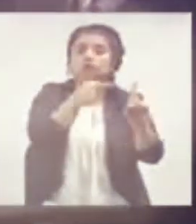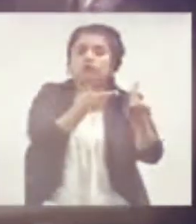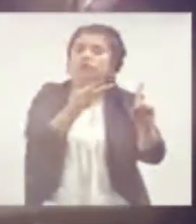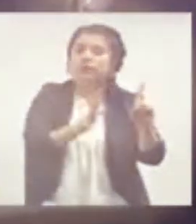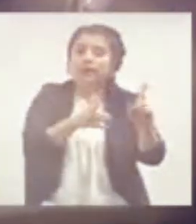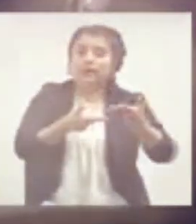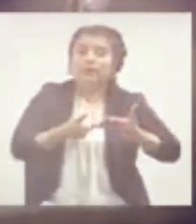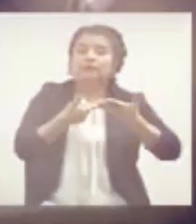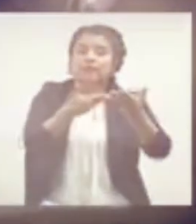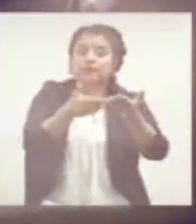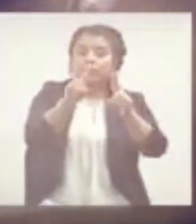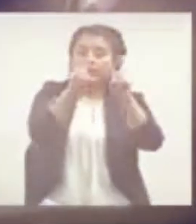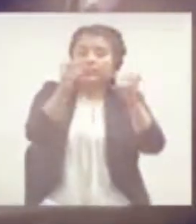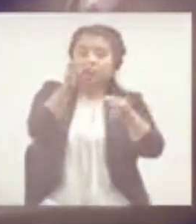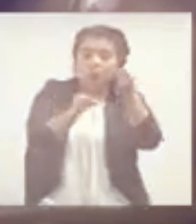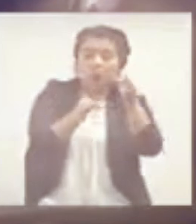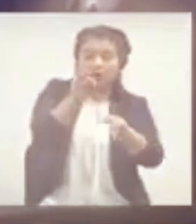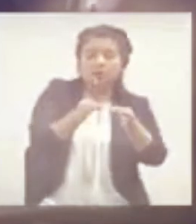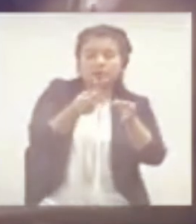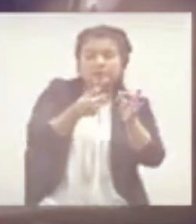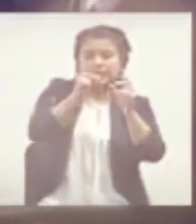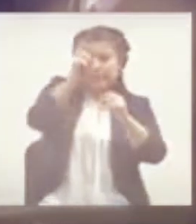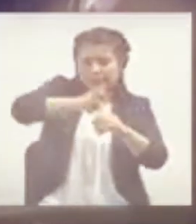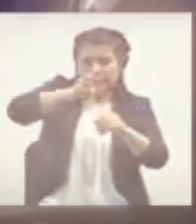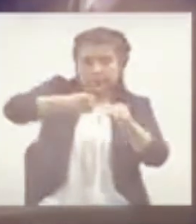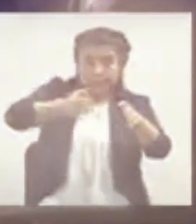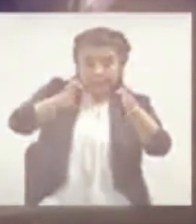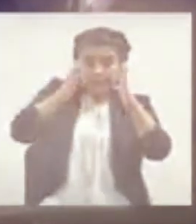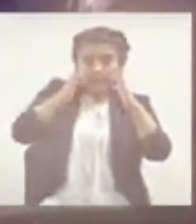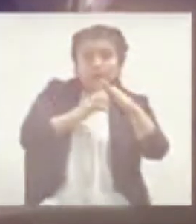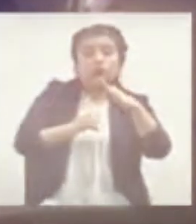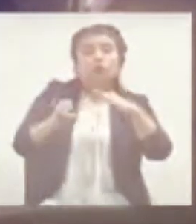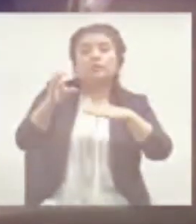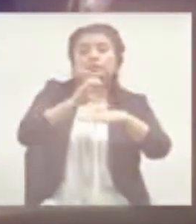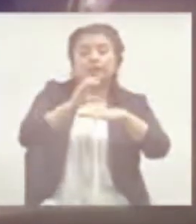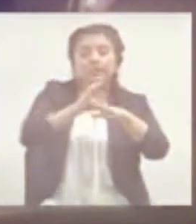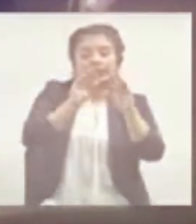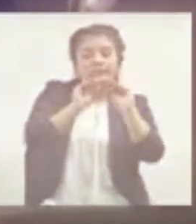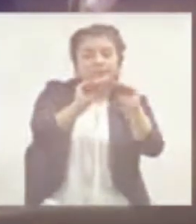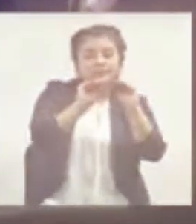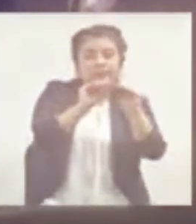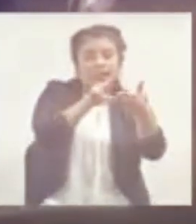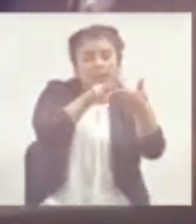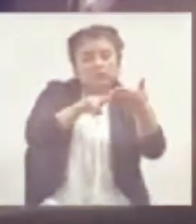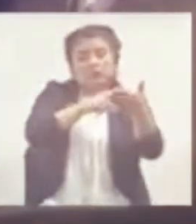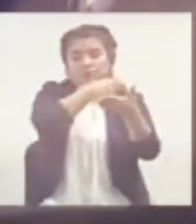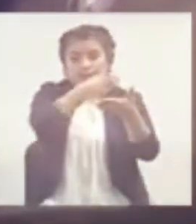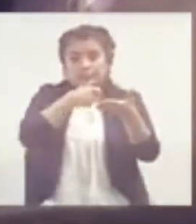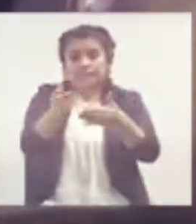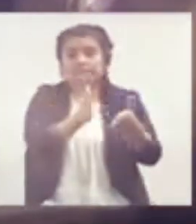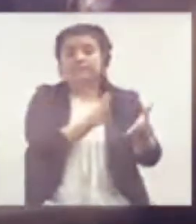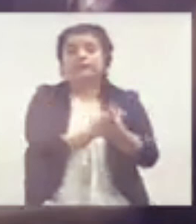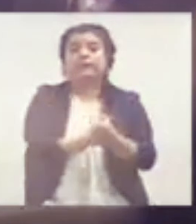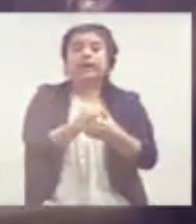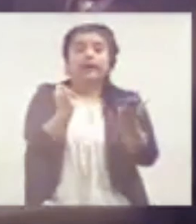que hagan factible jurídicamente el debido cumplimiento de funciones por parte del Comité Nacional de Alfabetización. Del Instituto de Ciencia